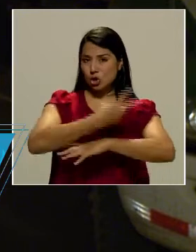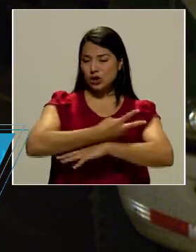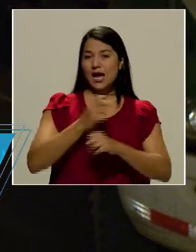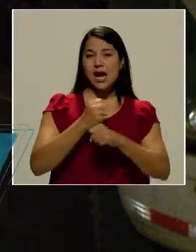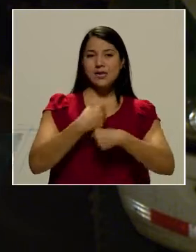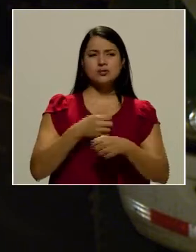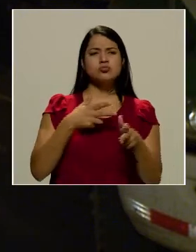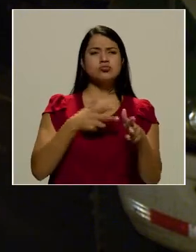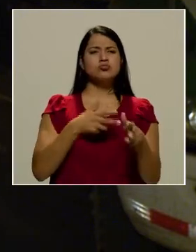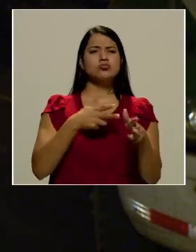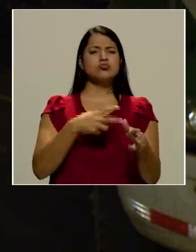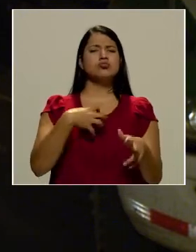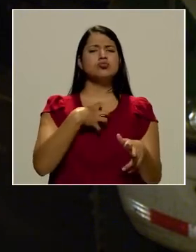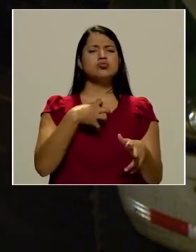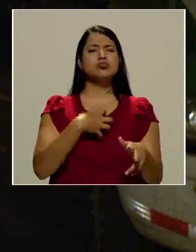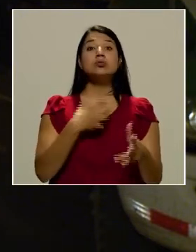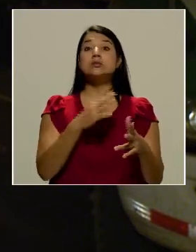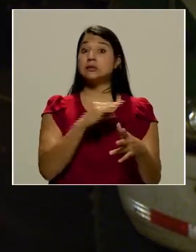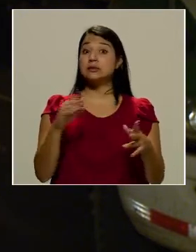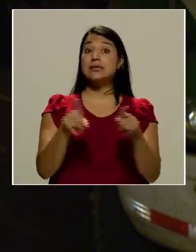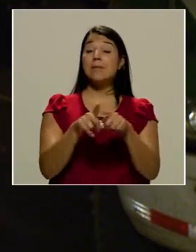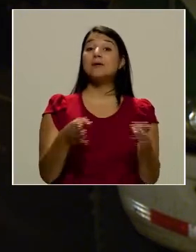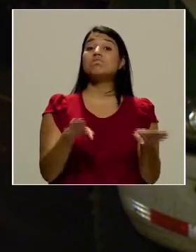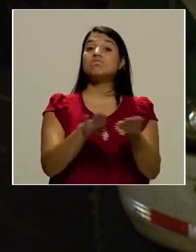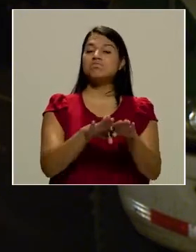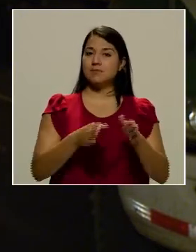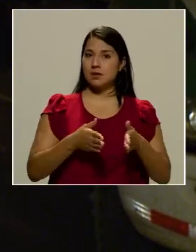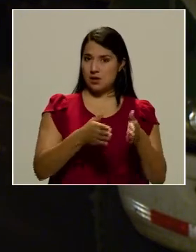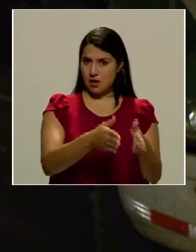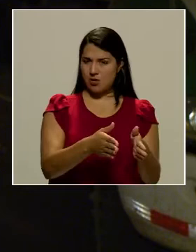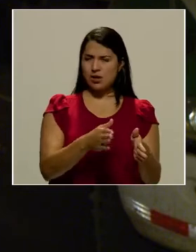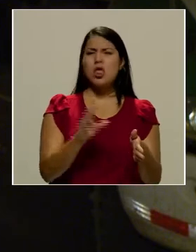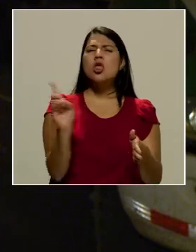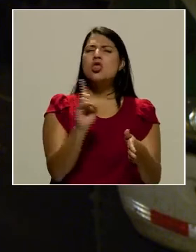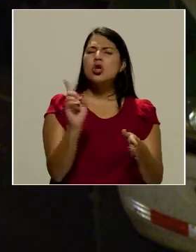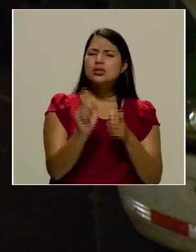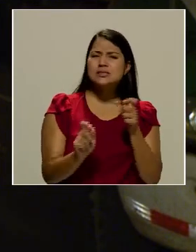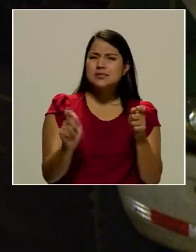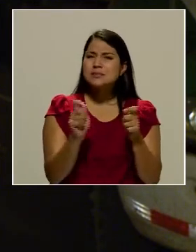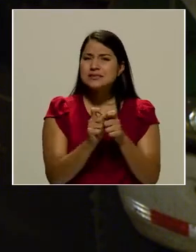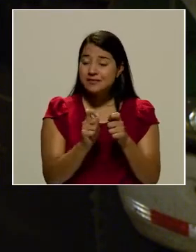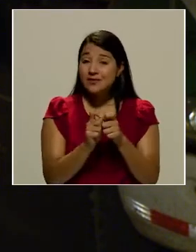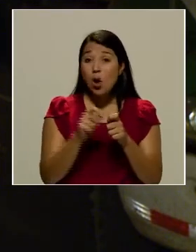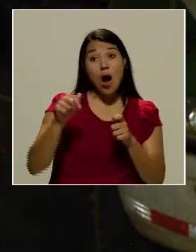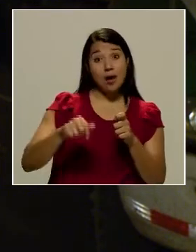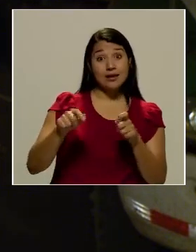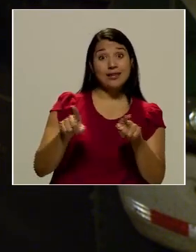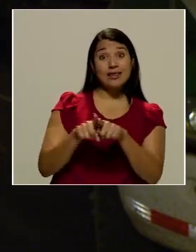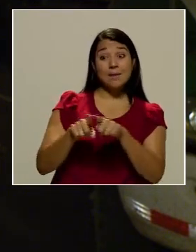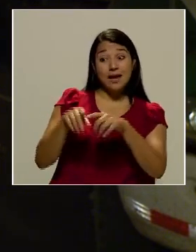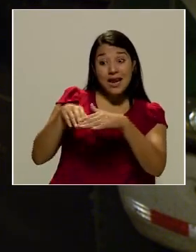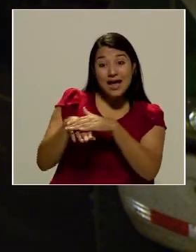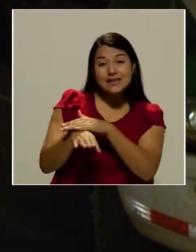el bloqueo en este punto donde nos encontramos. Esto es específicamente donde se encuentra también la entrada al